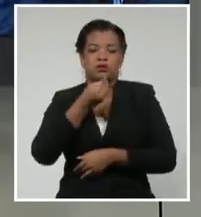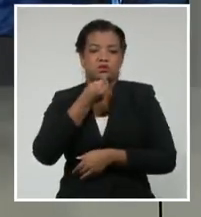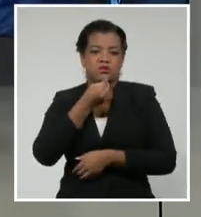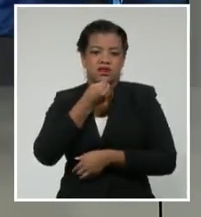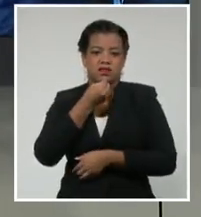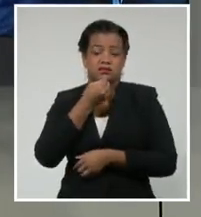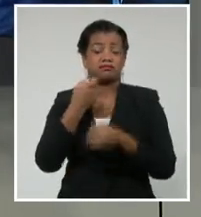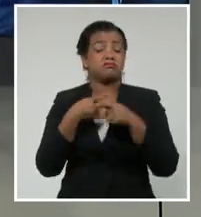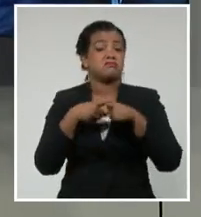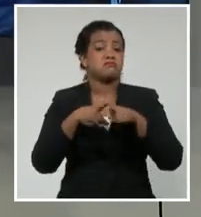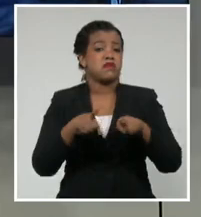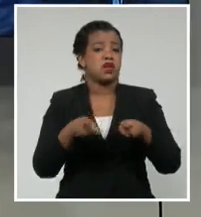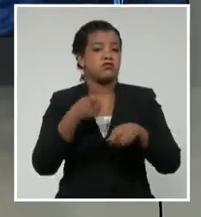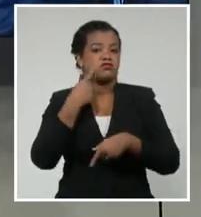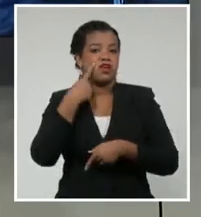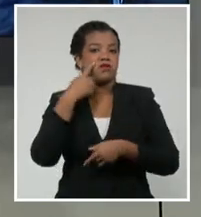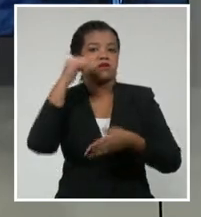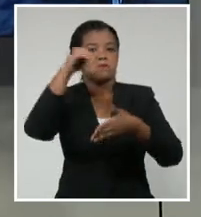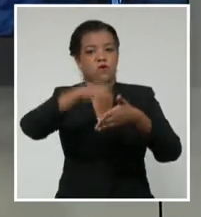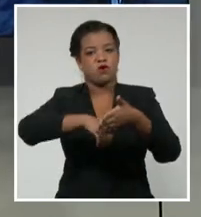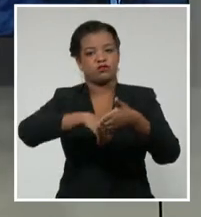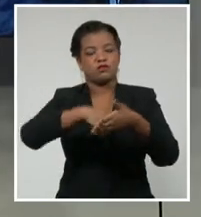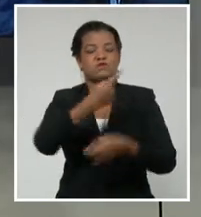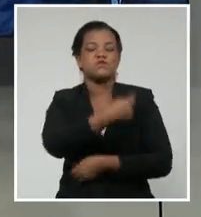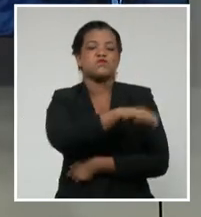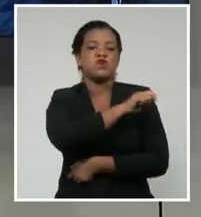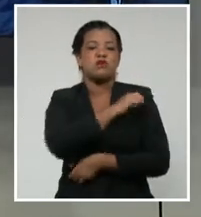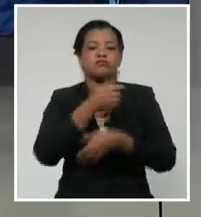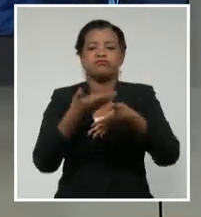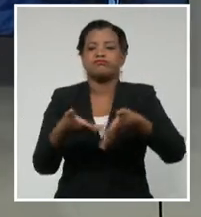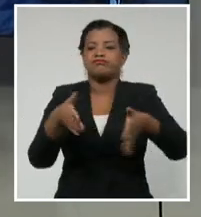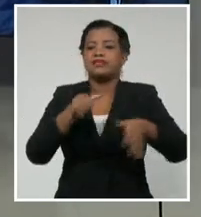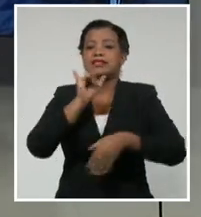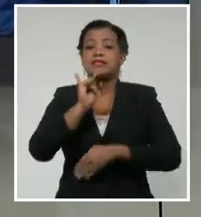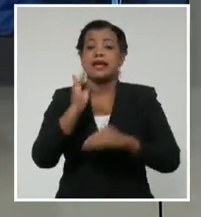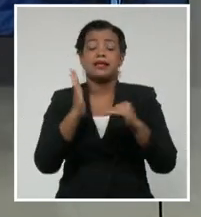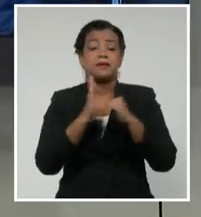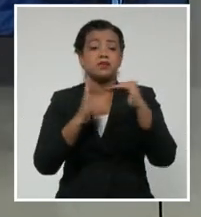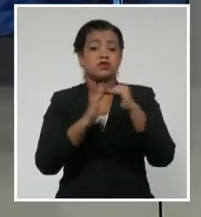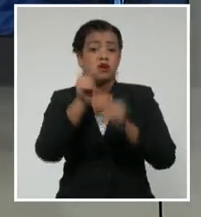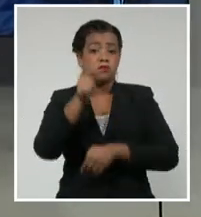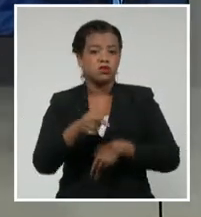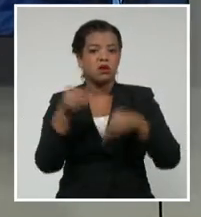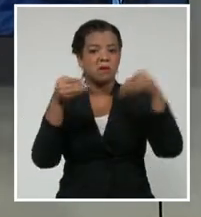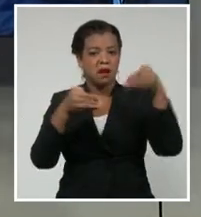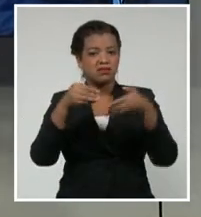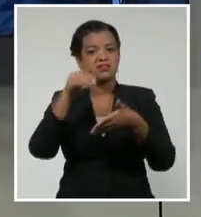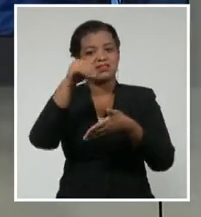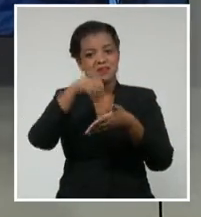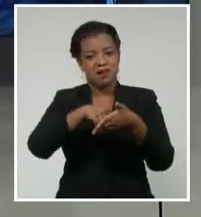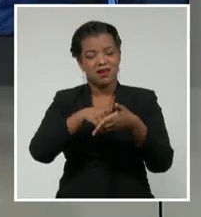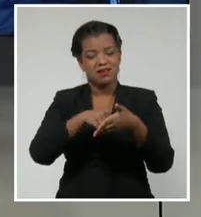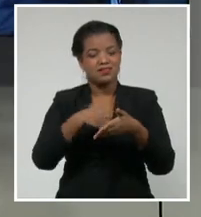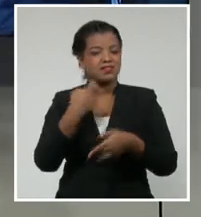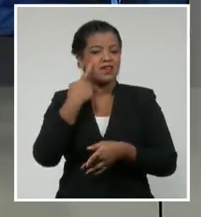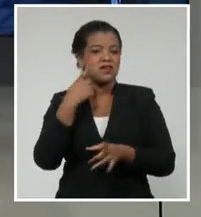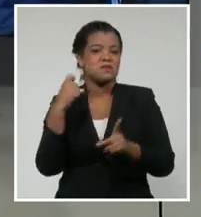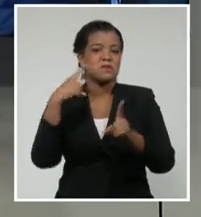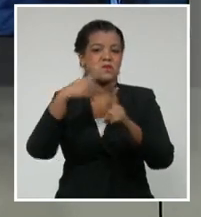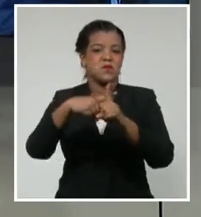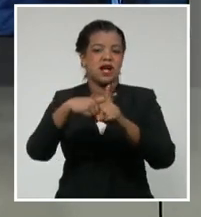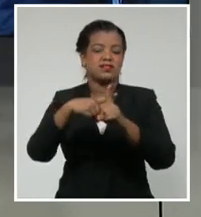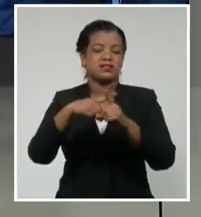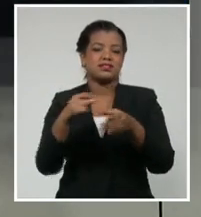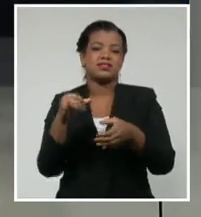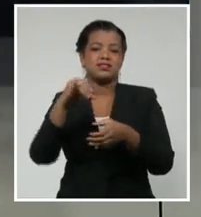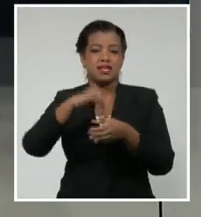embargo se impuso el voto popular más de 7 millones de bolivianos participaron en los comicios y la fórmula del más integrada por